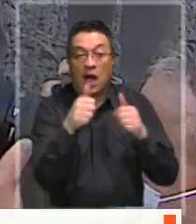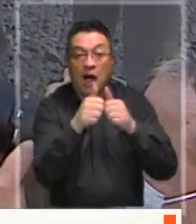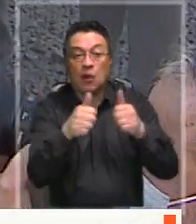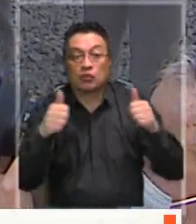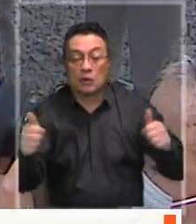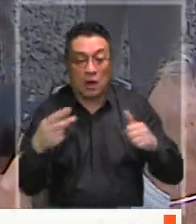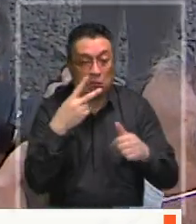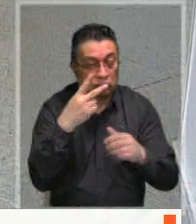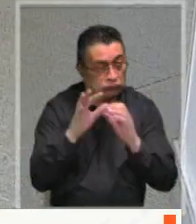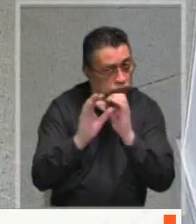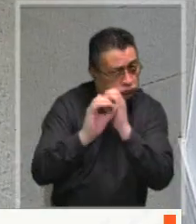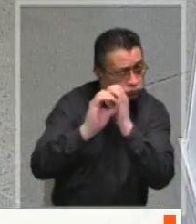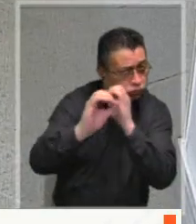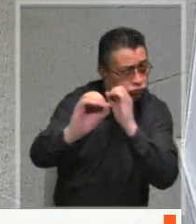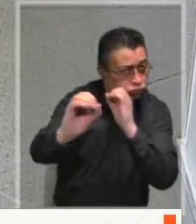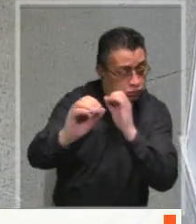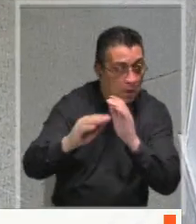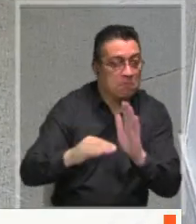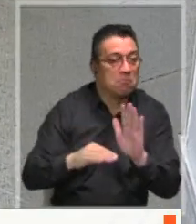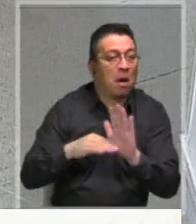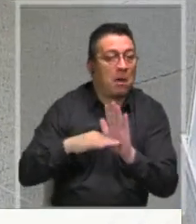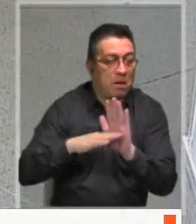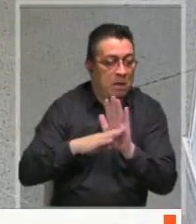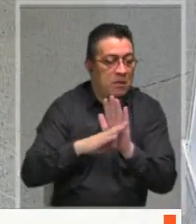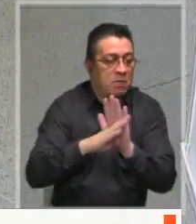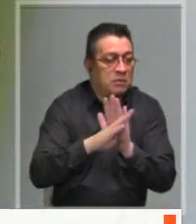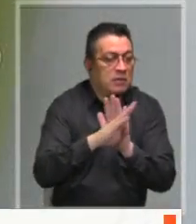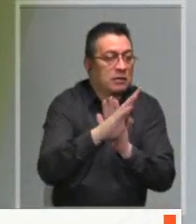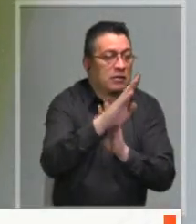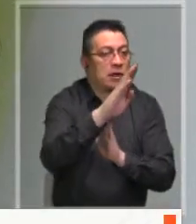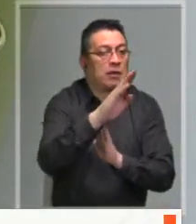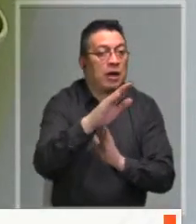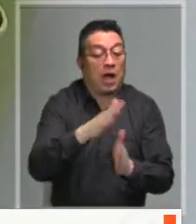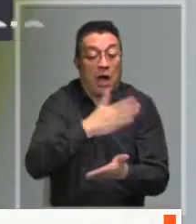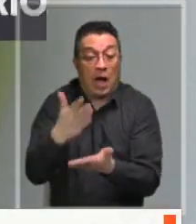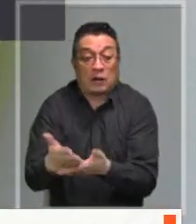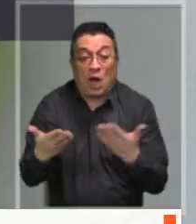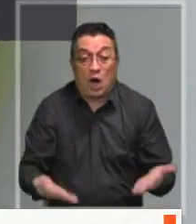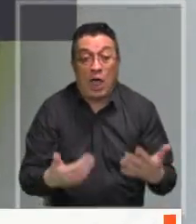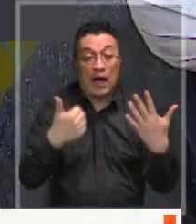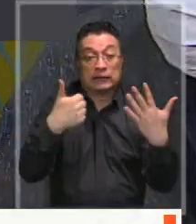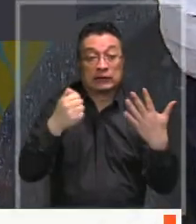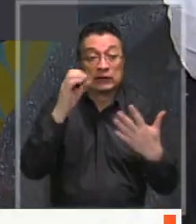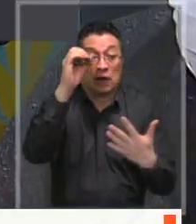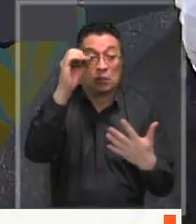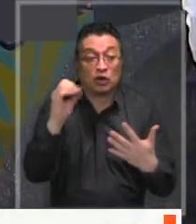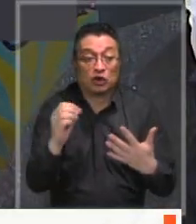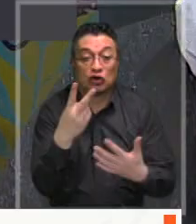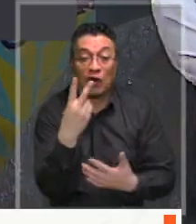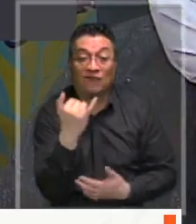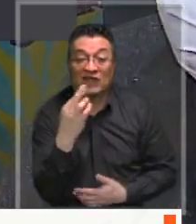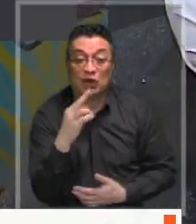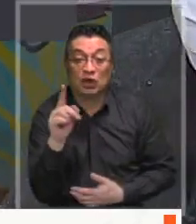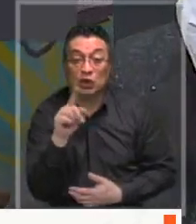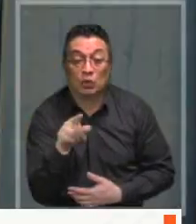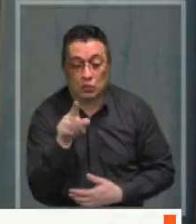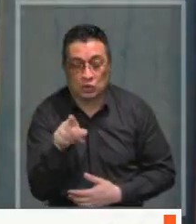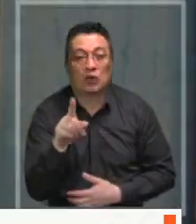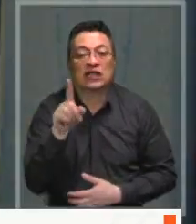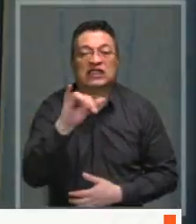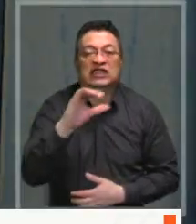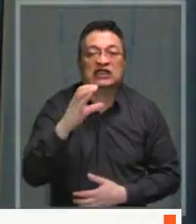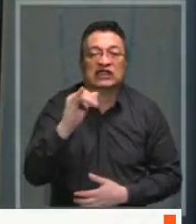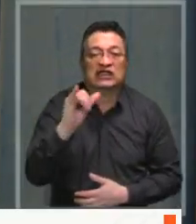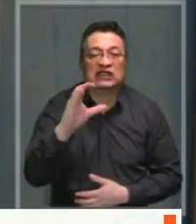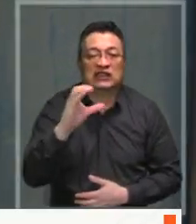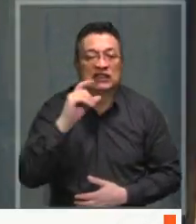autoridades, las enfermedades seguirán aumentando. Hasta ahora, un 60% de los virus detectados corresponden al sincicial.